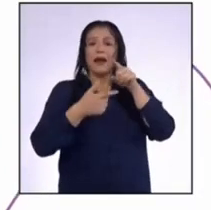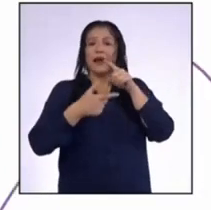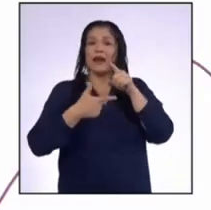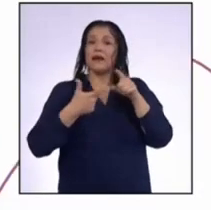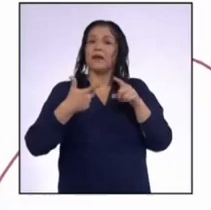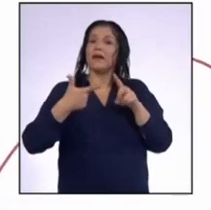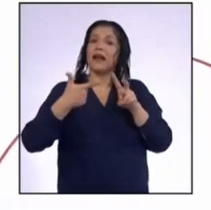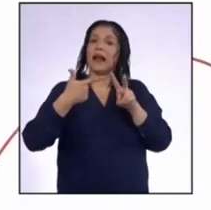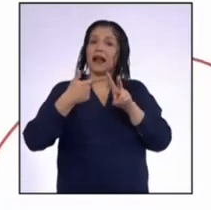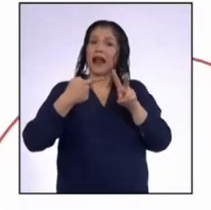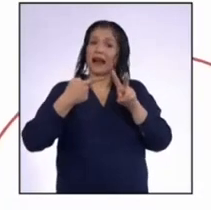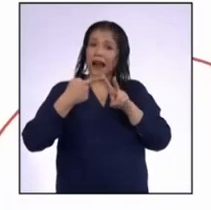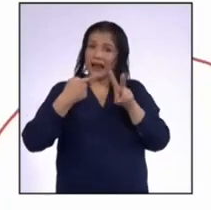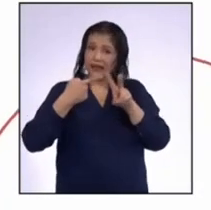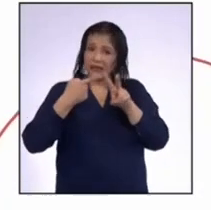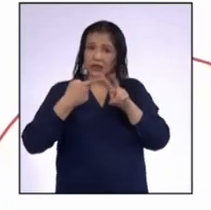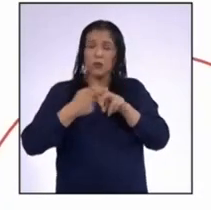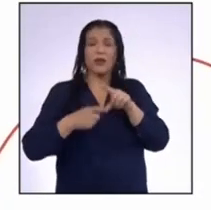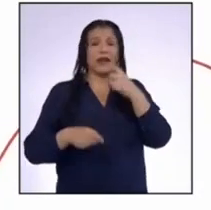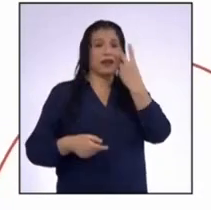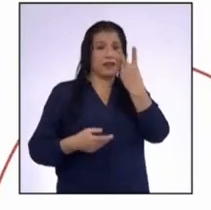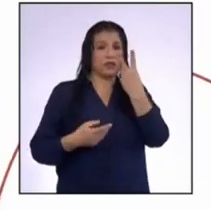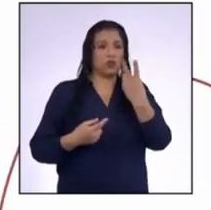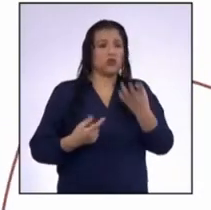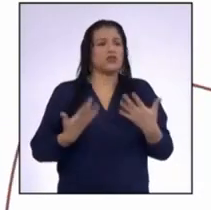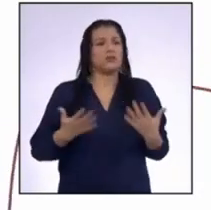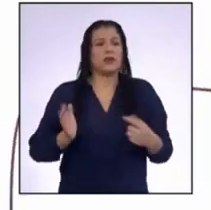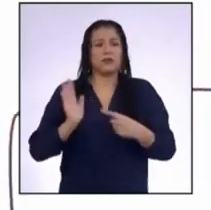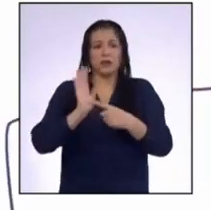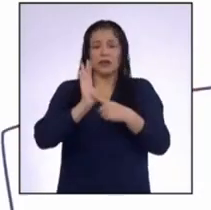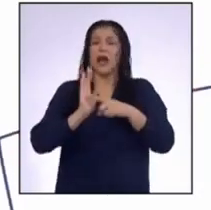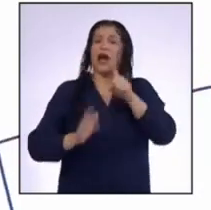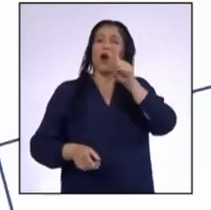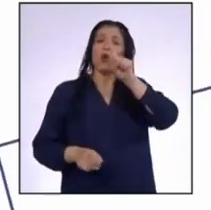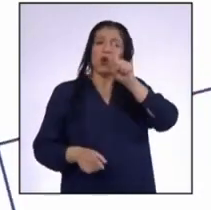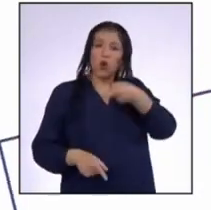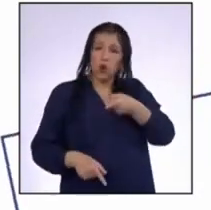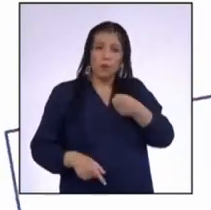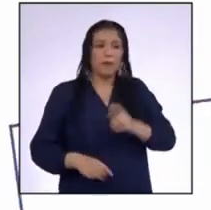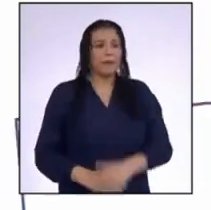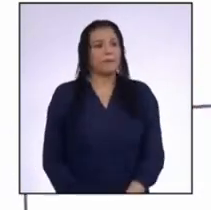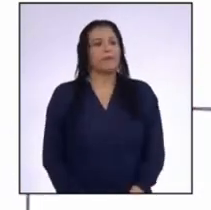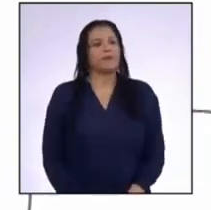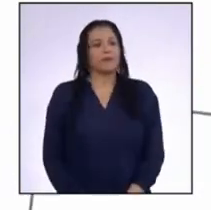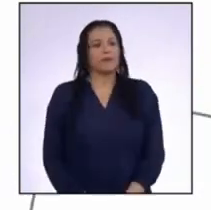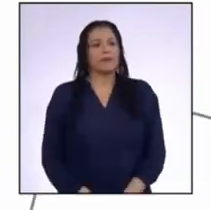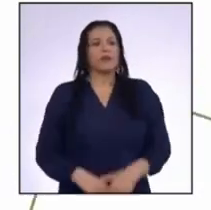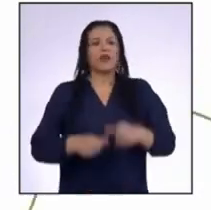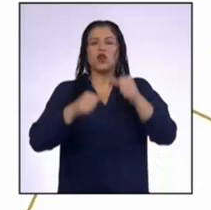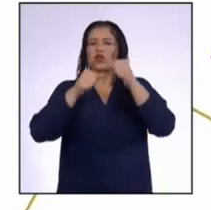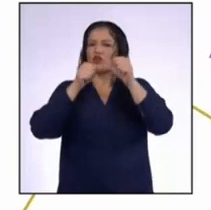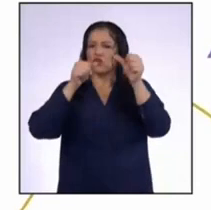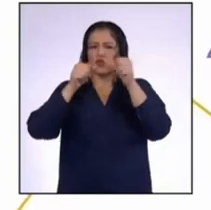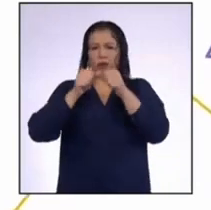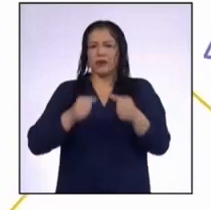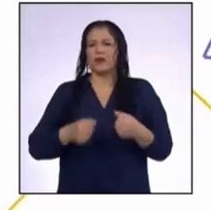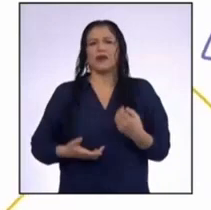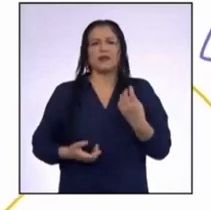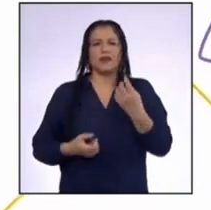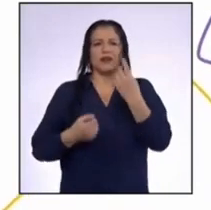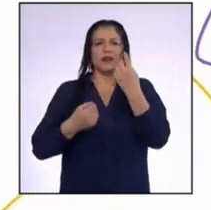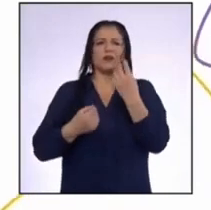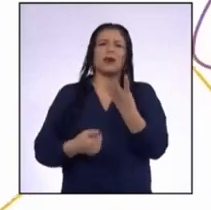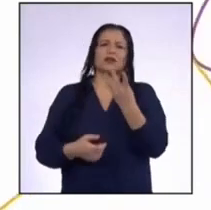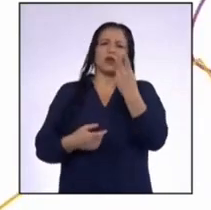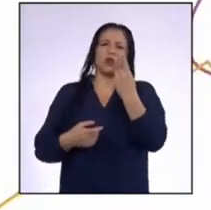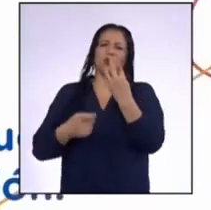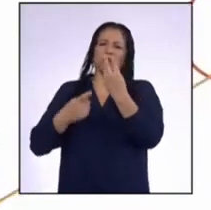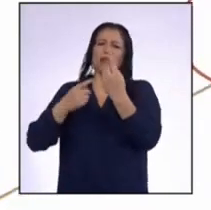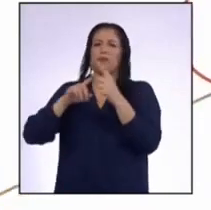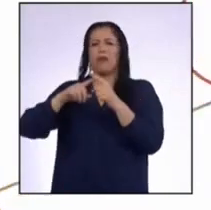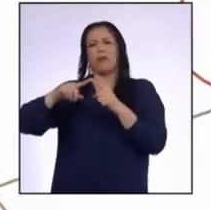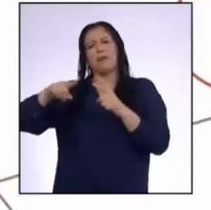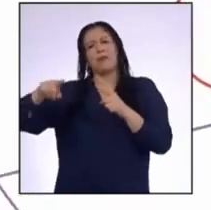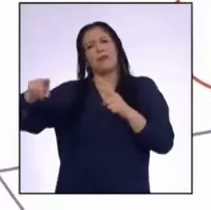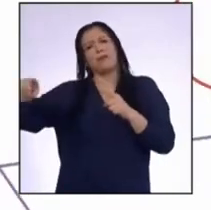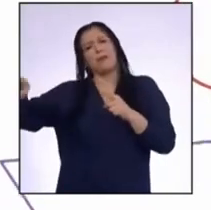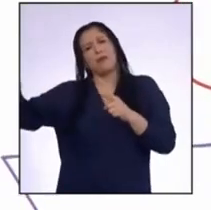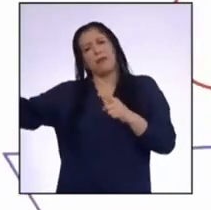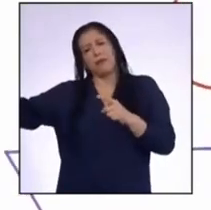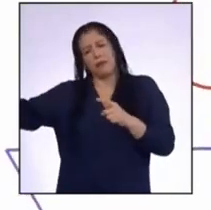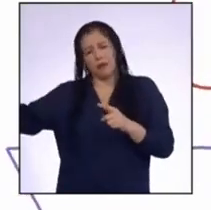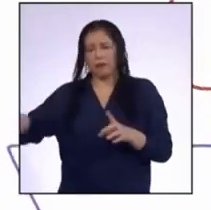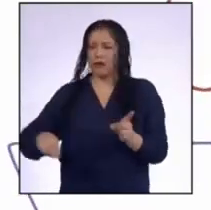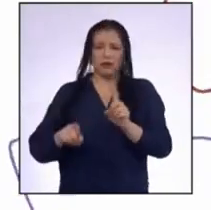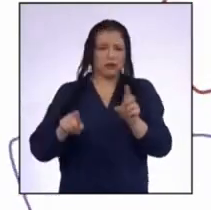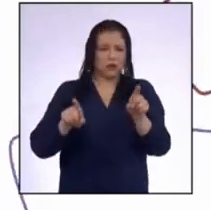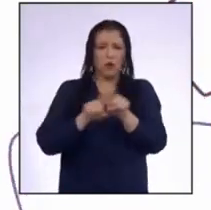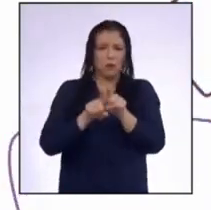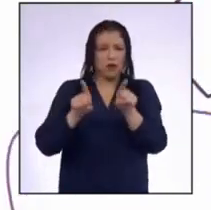puede expresarse con escritura numérica que lleva coma. La cantidad de cifras decimales que tiene es infinito y no periódico.